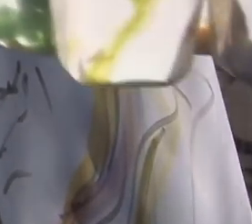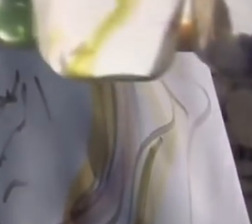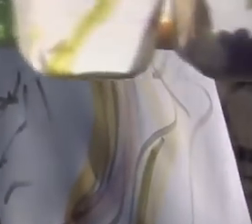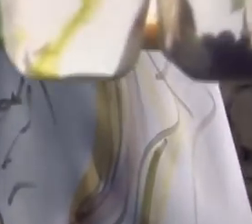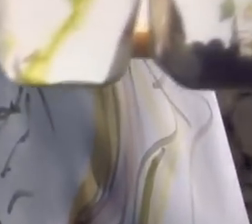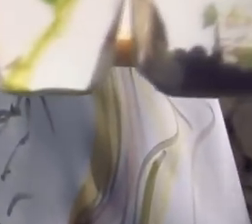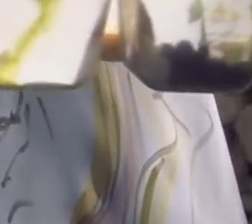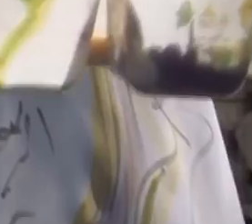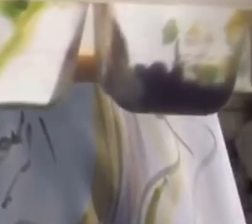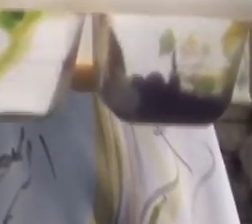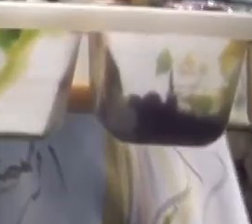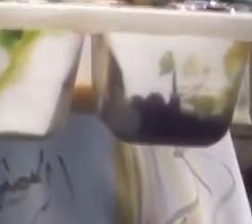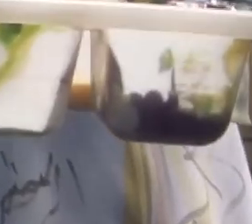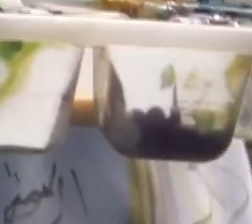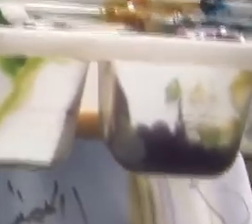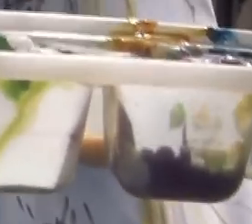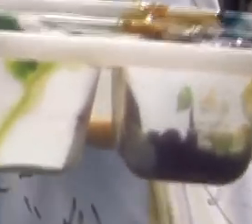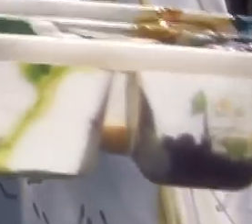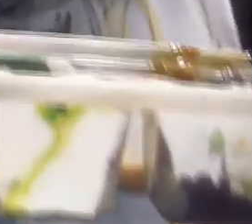Wenceslao